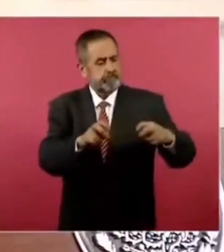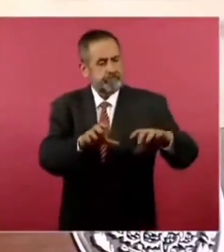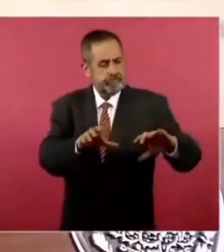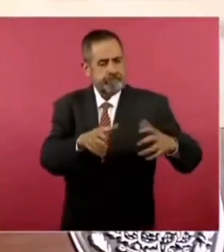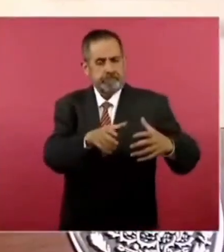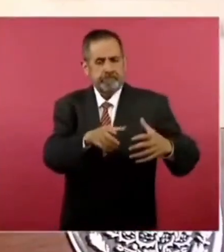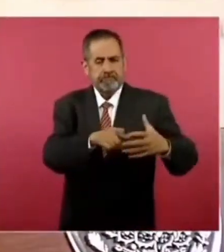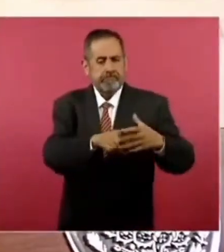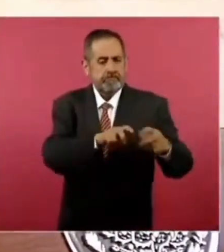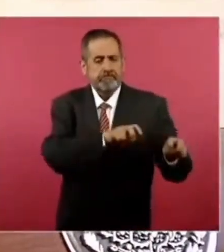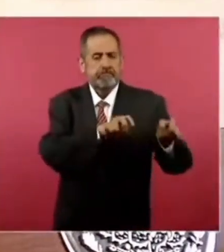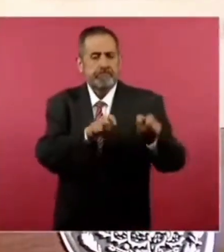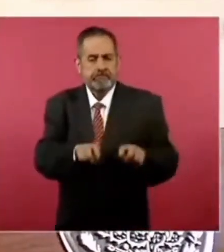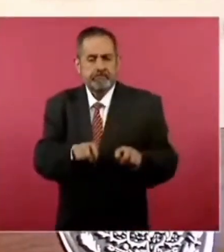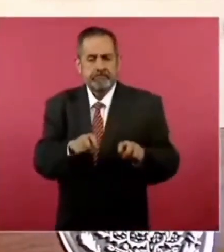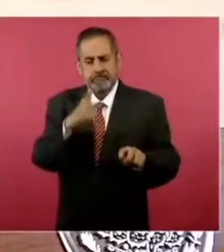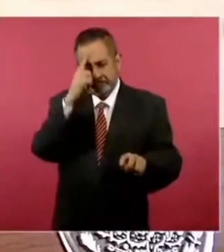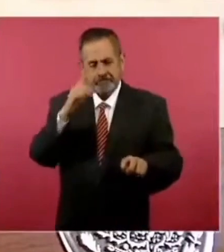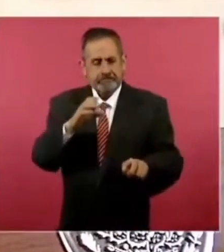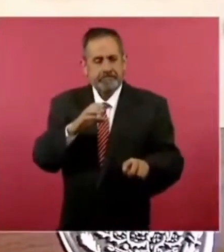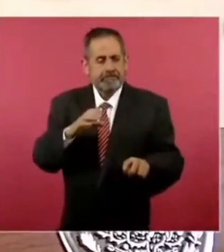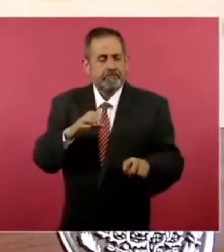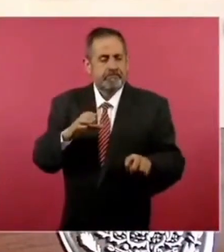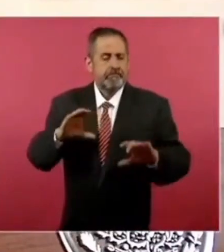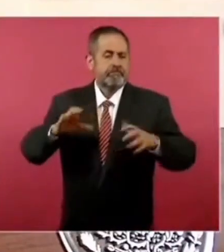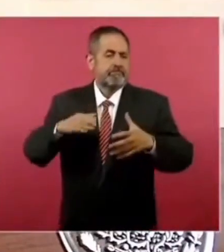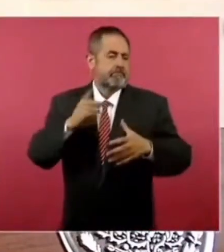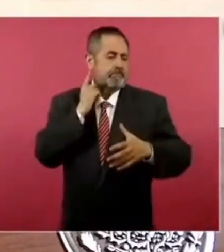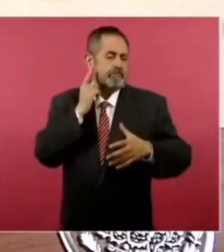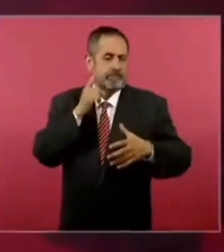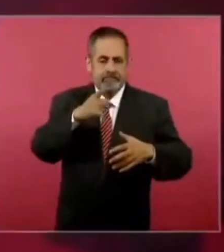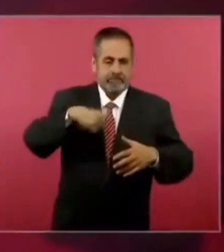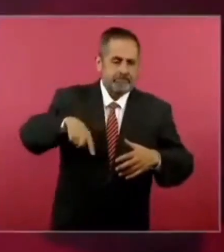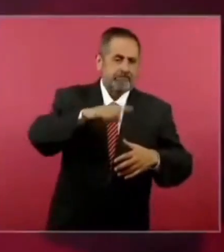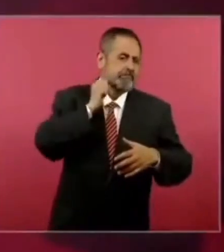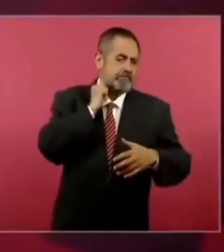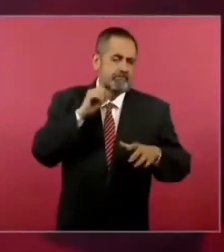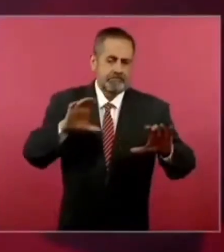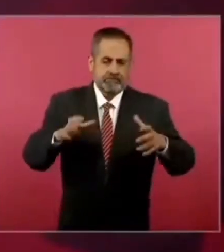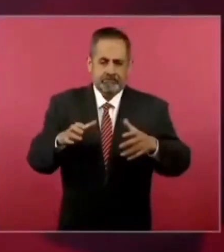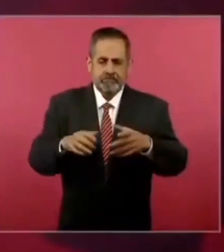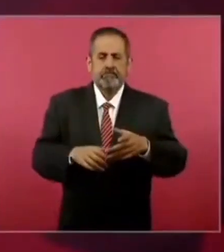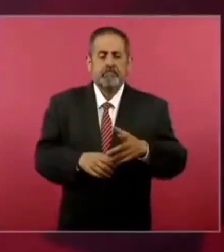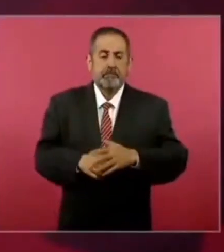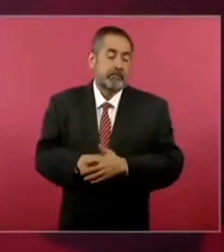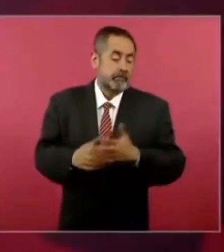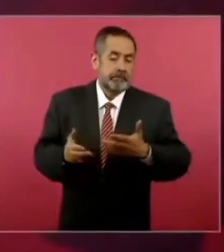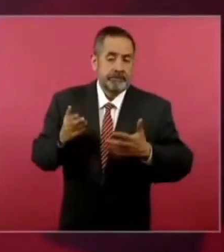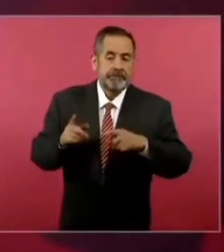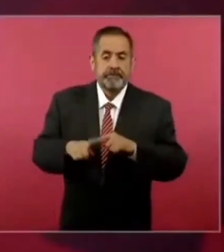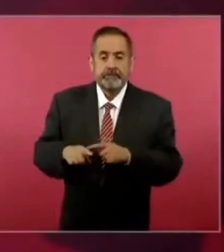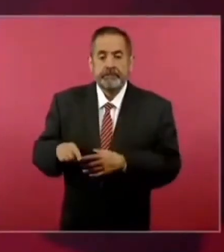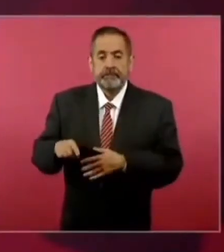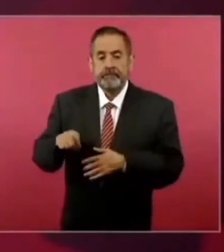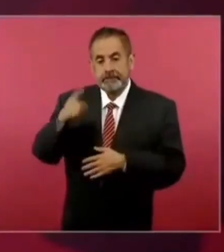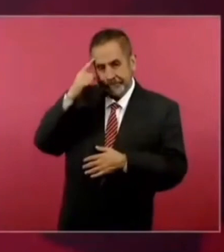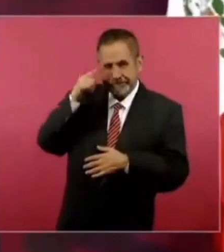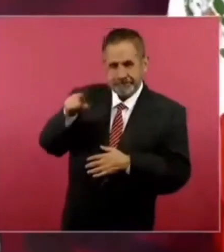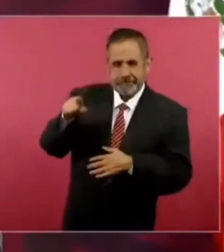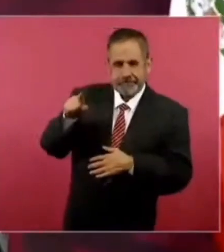decide si se le autoriza para que busque los